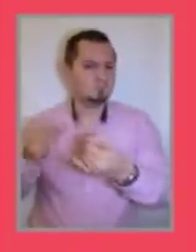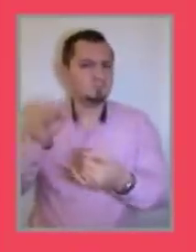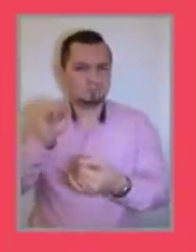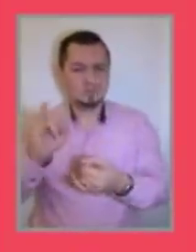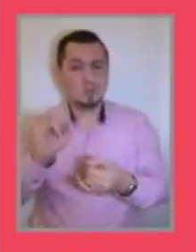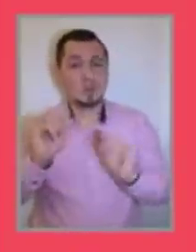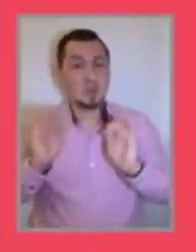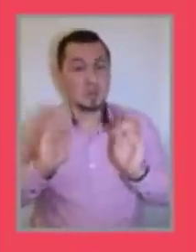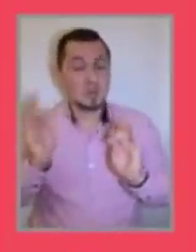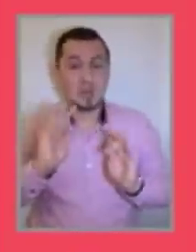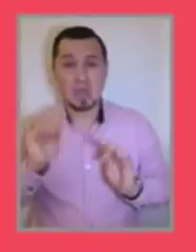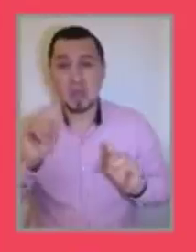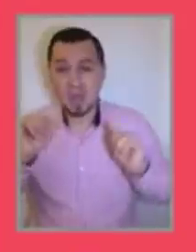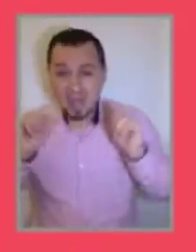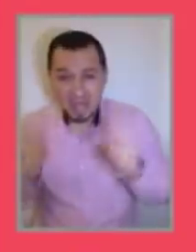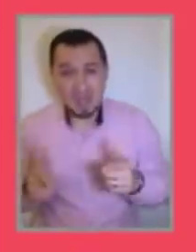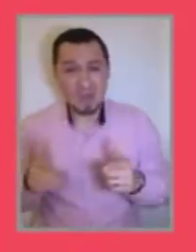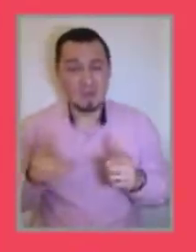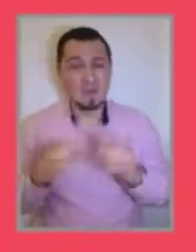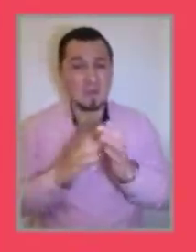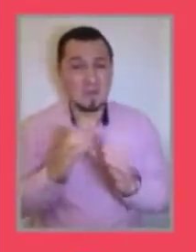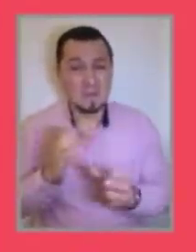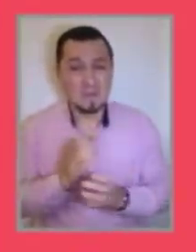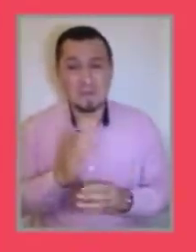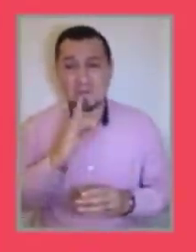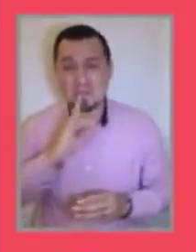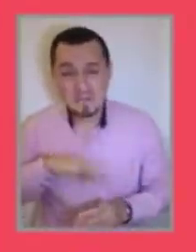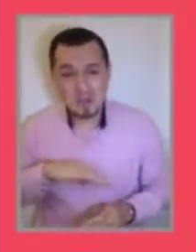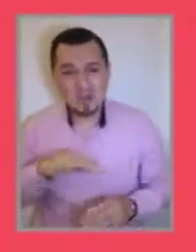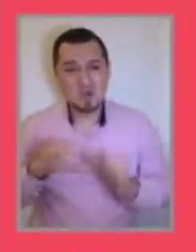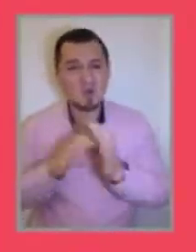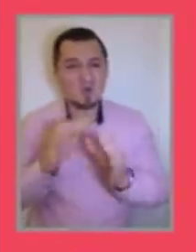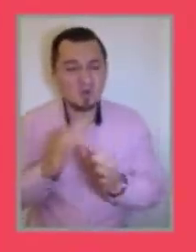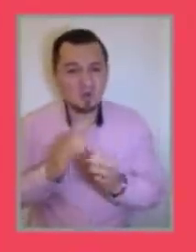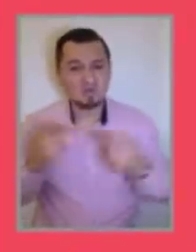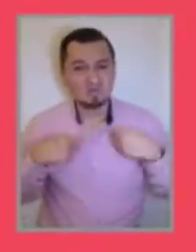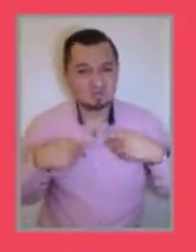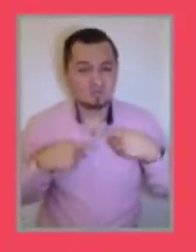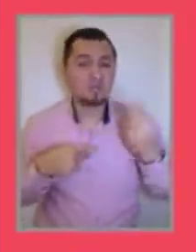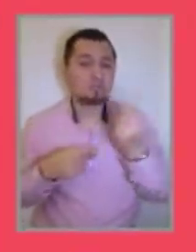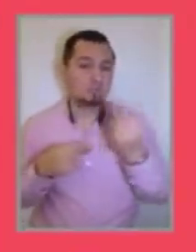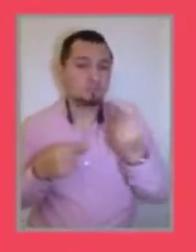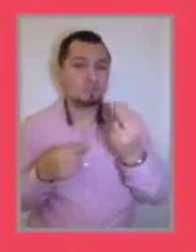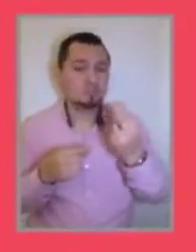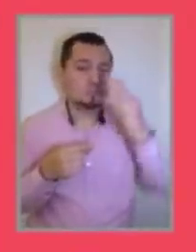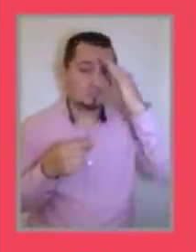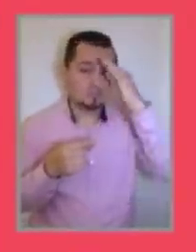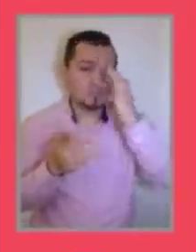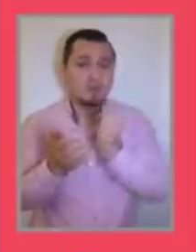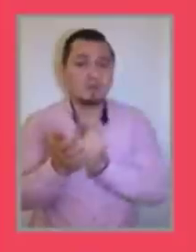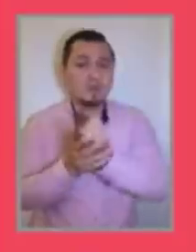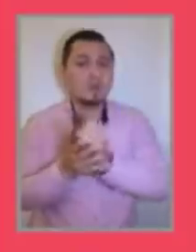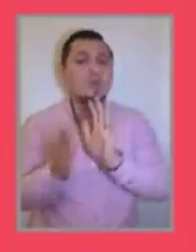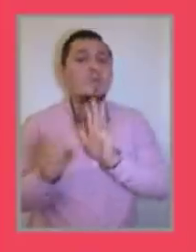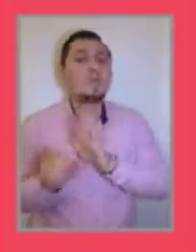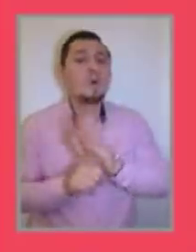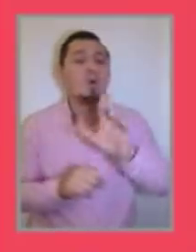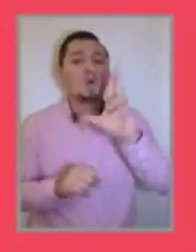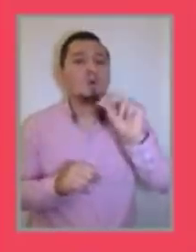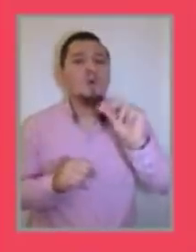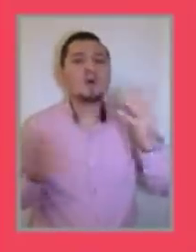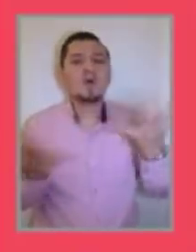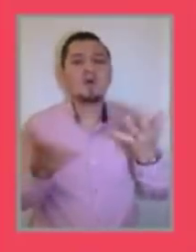si en algún asunto alguien está en esas condiciones, pues tendrá que actuarse para que no haya